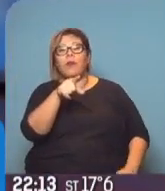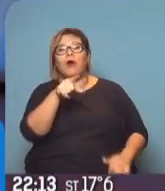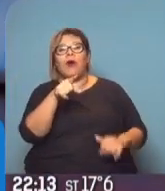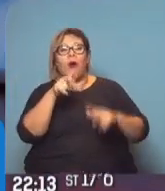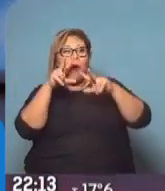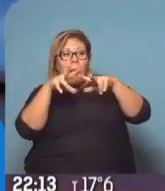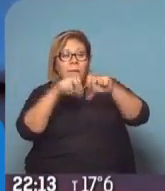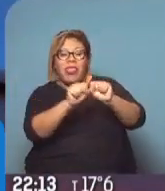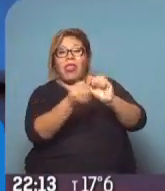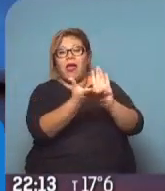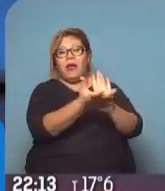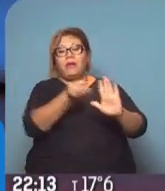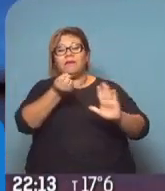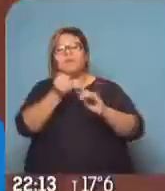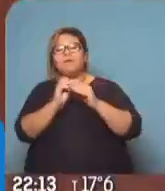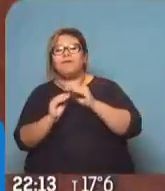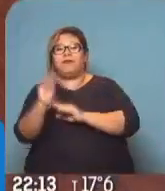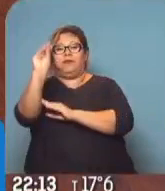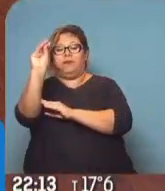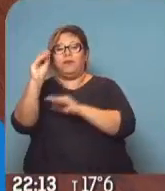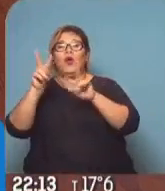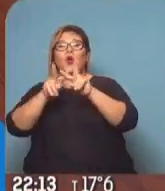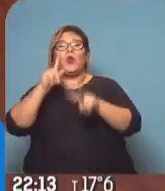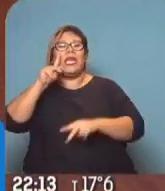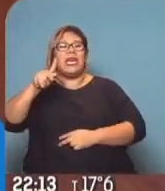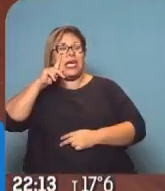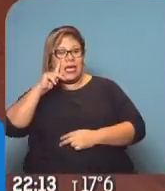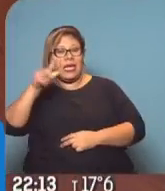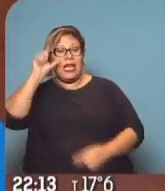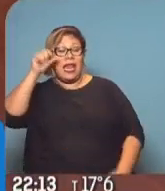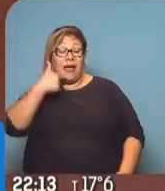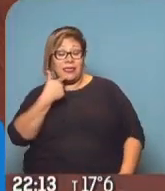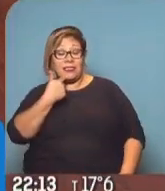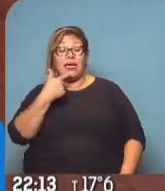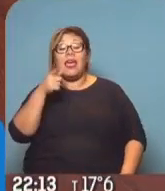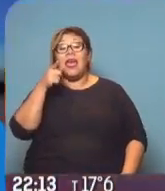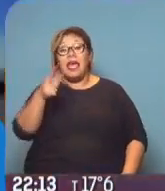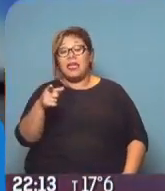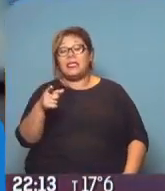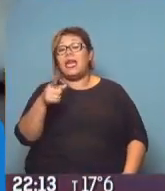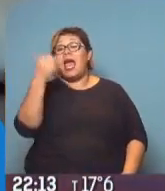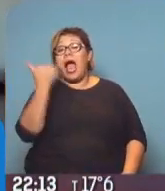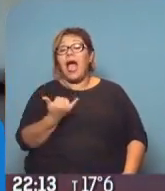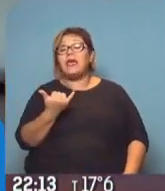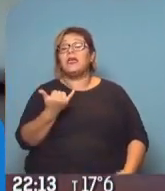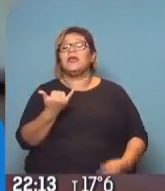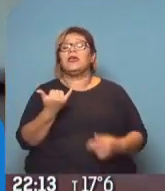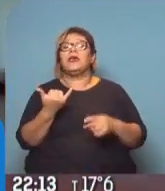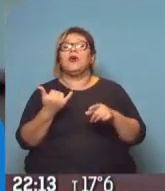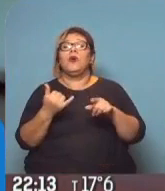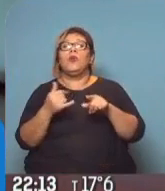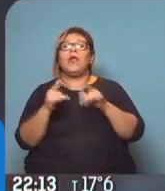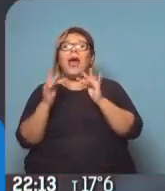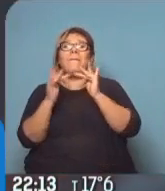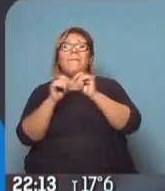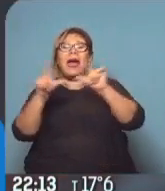El sitio Wikileaks, como varias organizaciones del mundo, tiene un sitio de seguro para recibir filtraciones. De los rusos